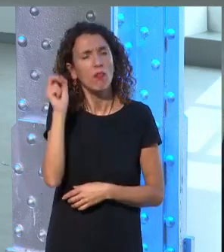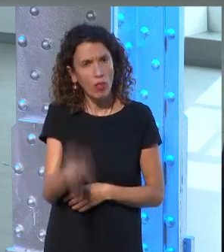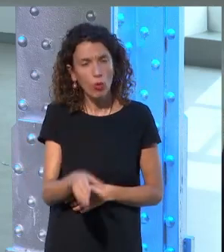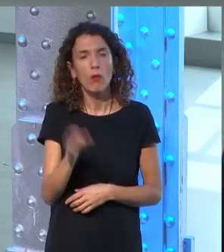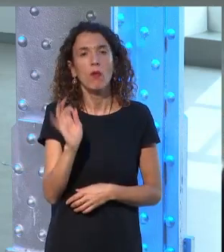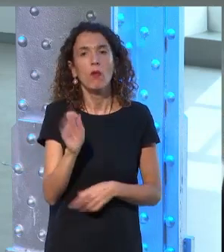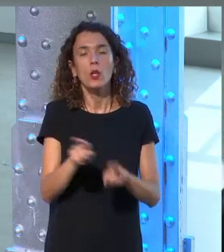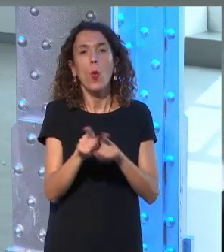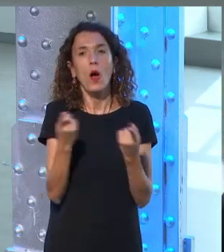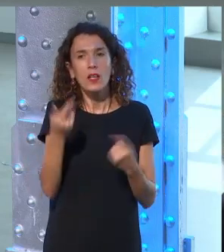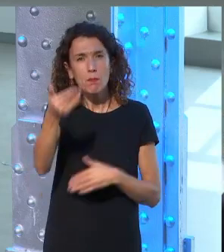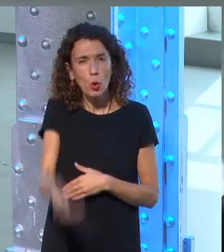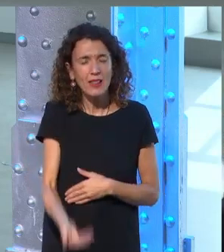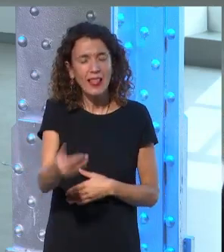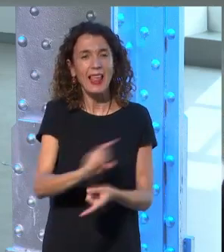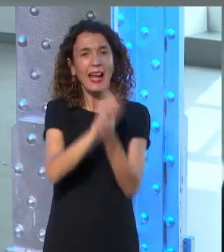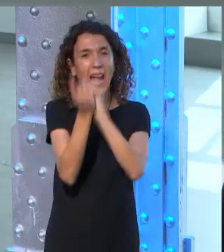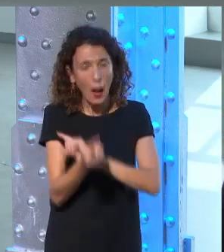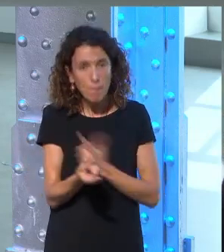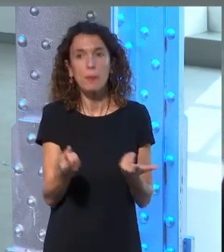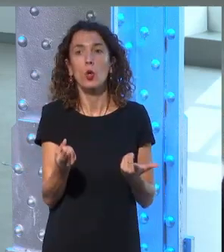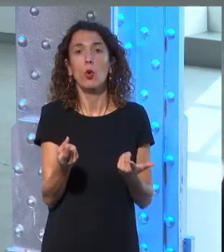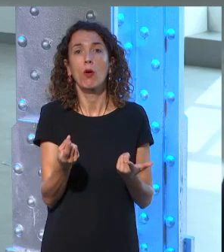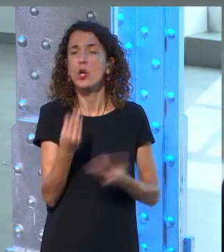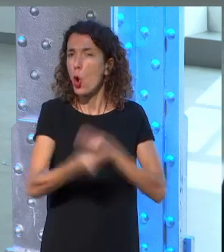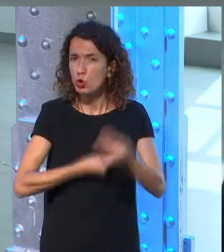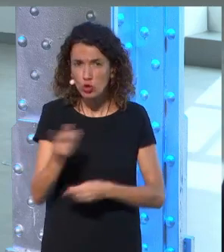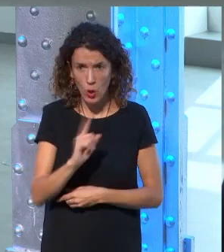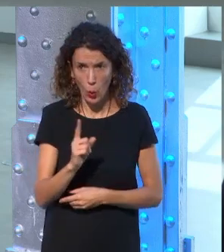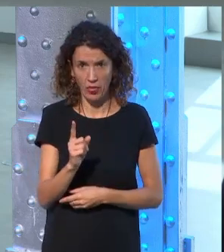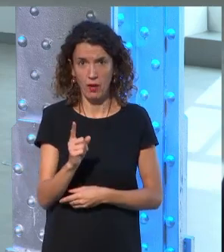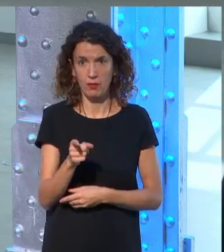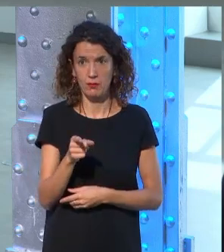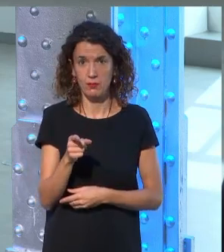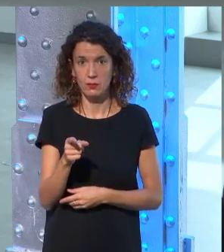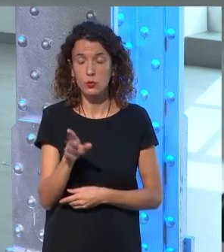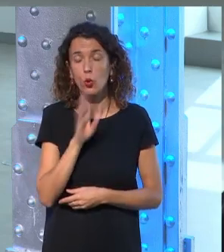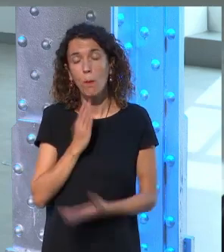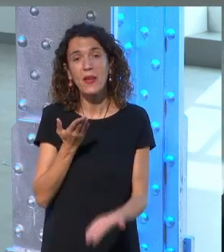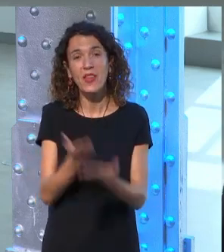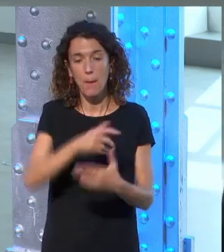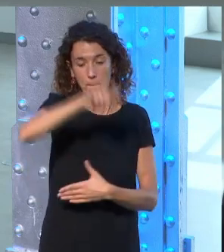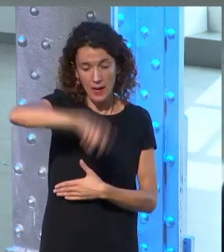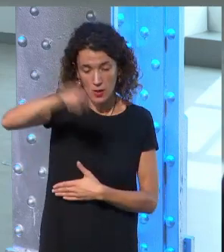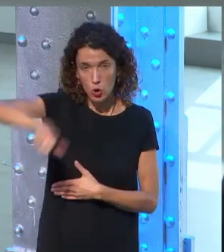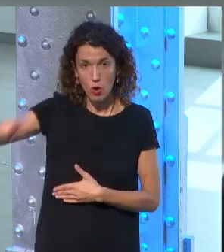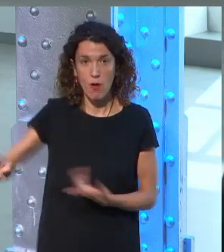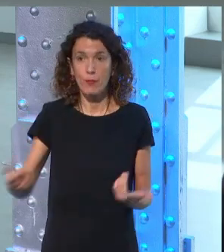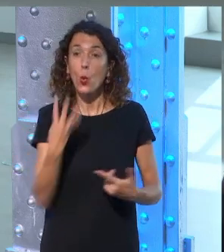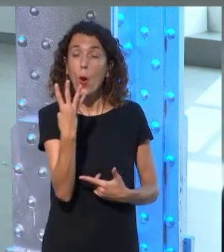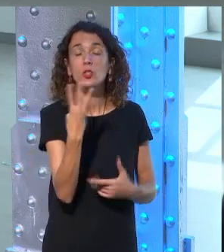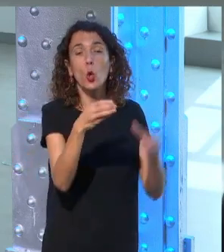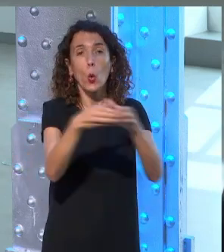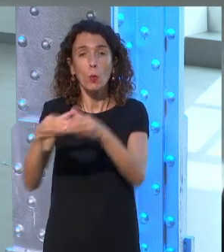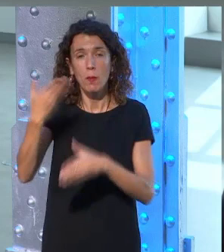hay una enorme palanca de cambio que no se utiliza y que yo os pediría un poco que como gente que los cuatro